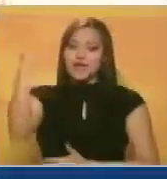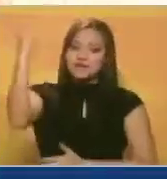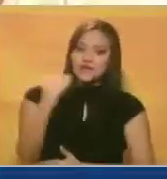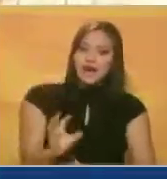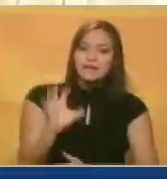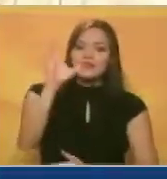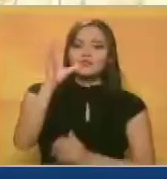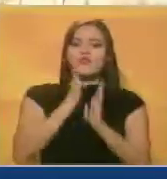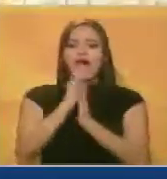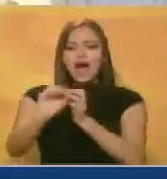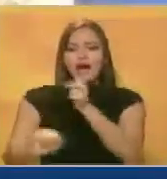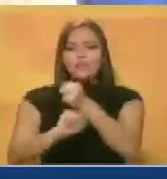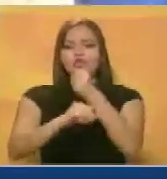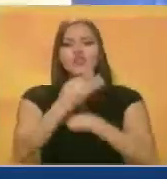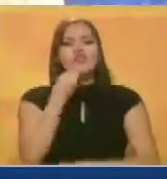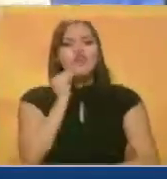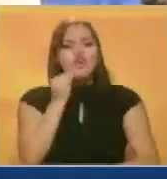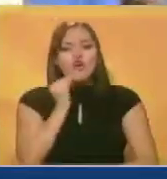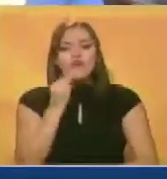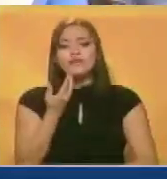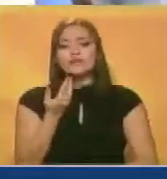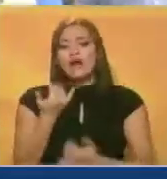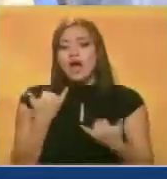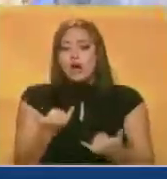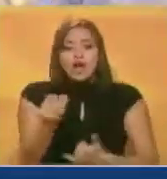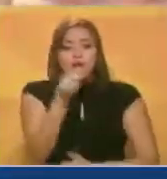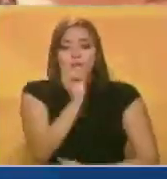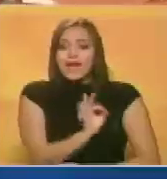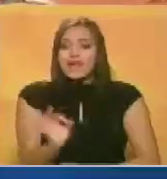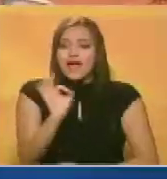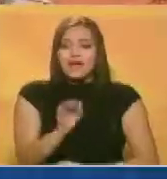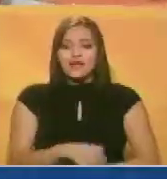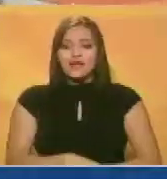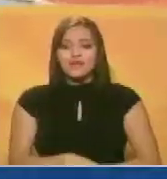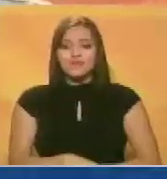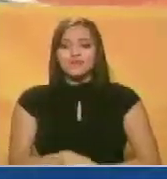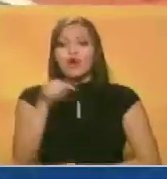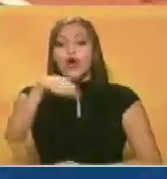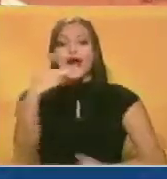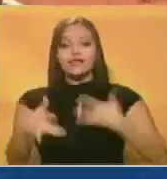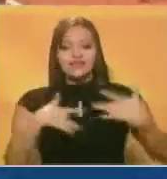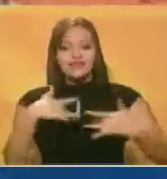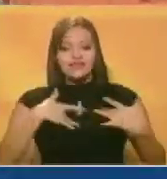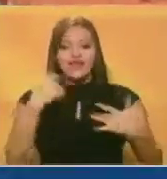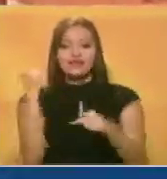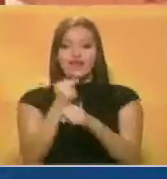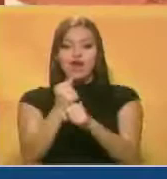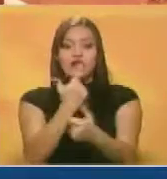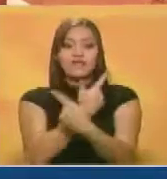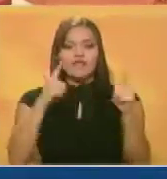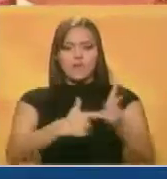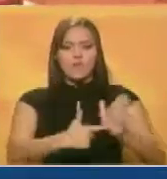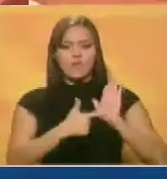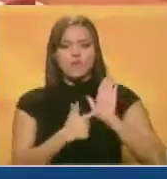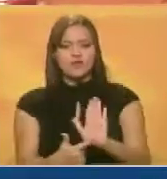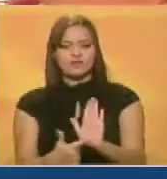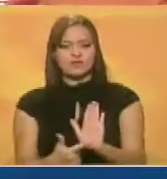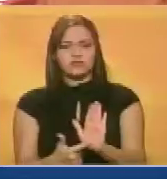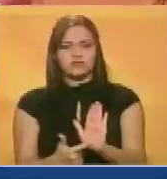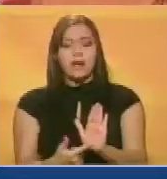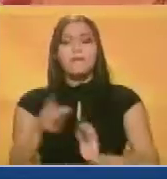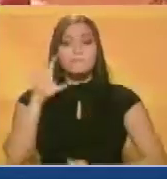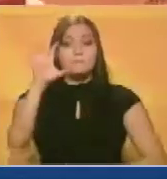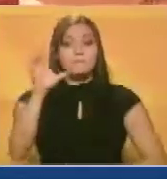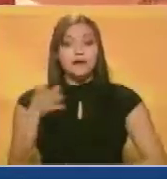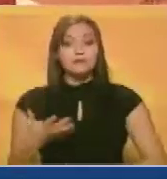Pidió apoyar a los jóvenes que se mantienen ayunando. Hoy esta actividad de Operación Libertad demuestra que en el